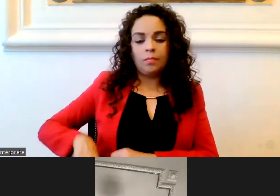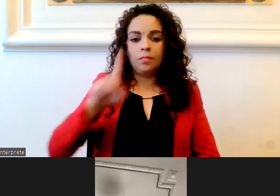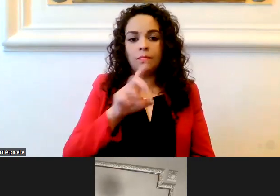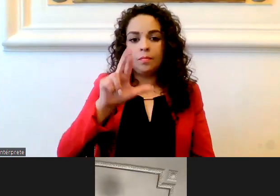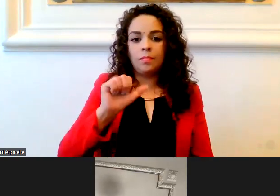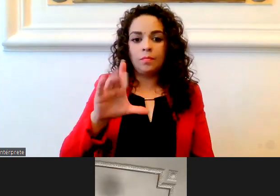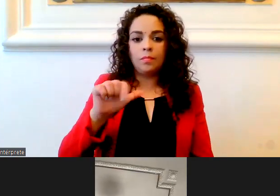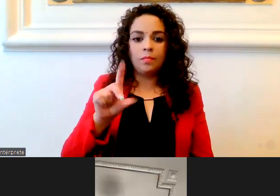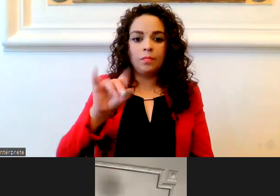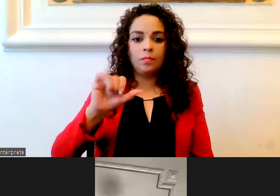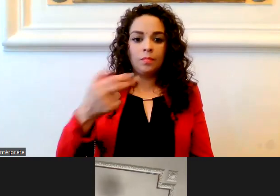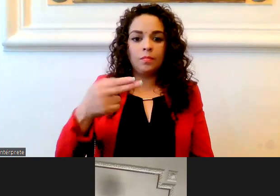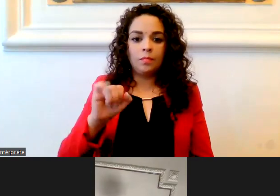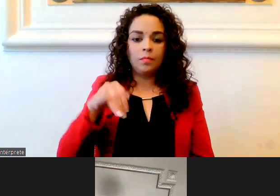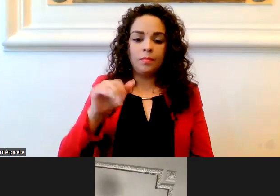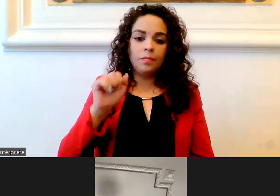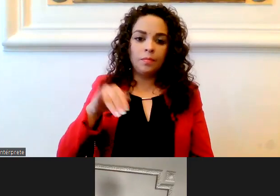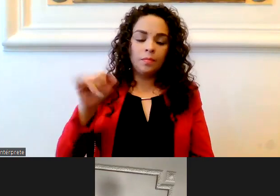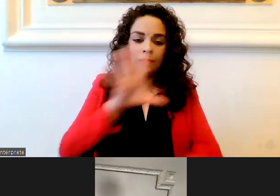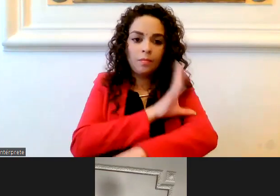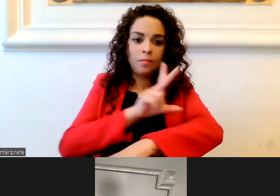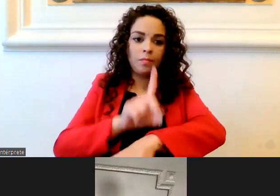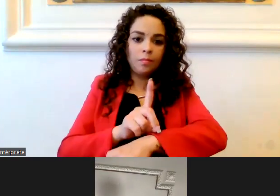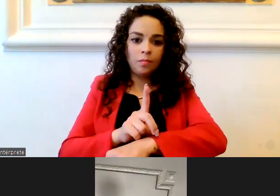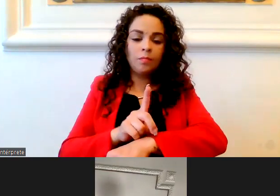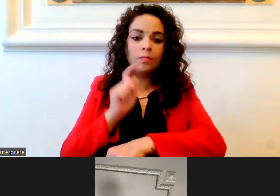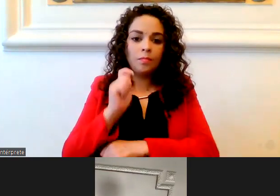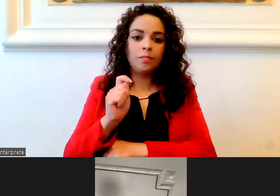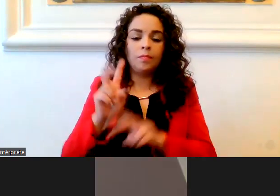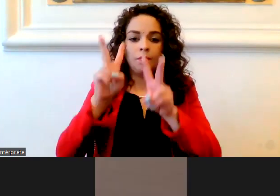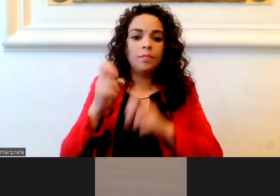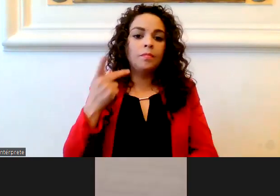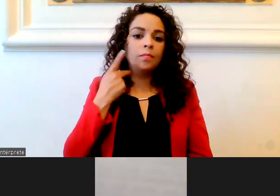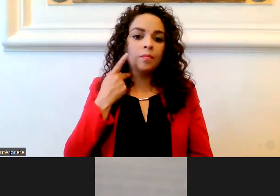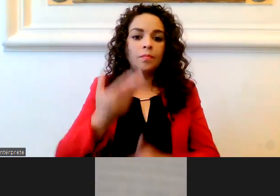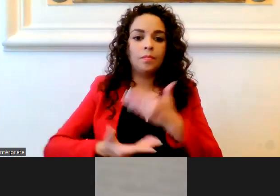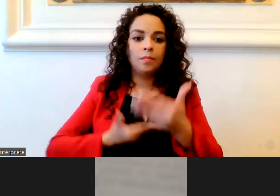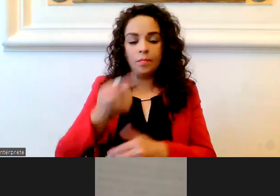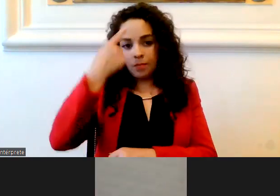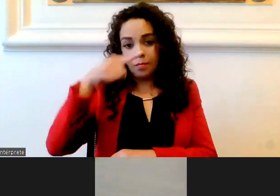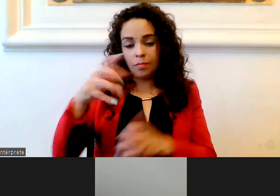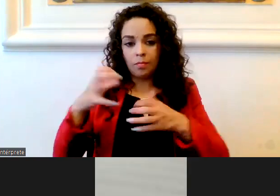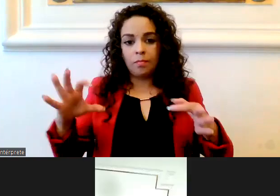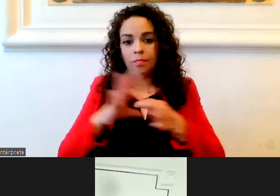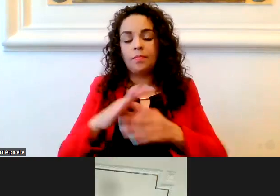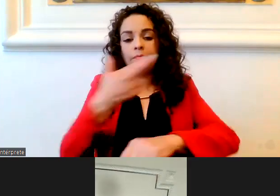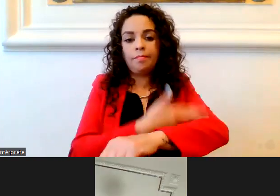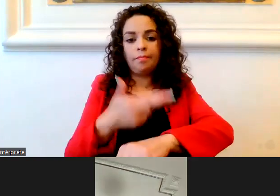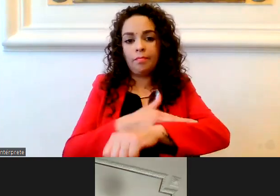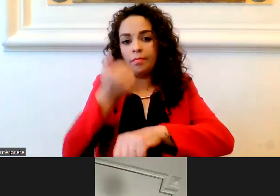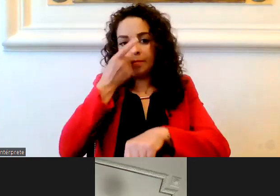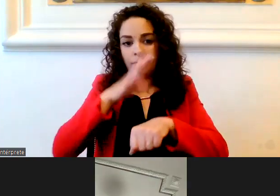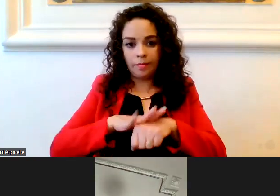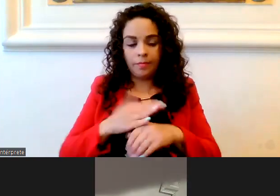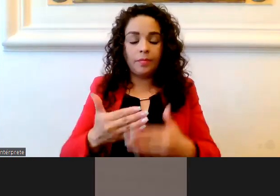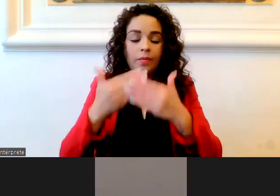parlamentarios para los efectos legales y administrativos a que haya lugar. Cuarto, la mesa directiva deberá comunicar a la jefa de gobierno